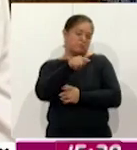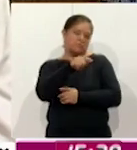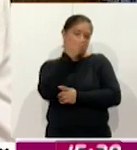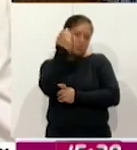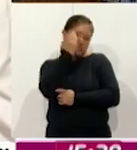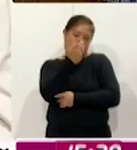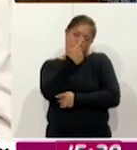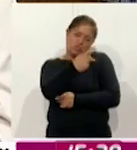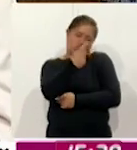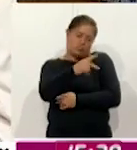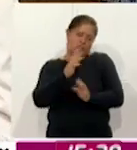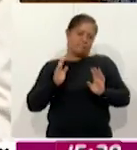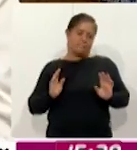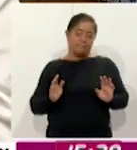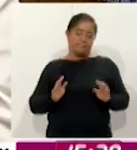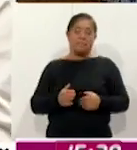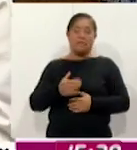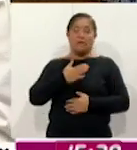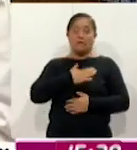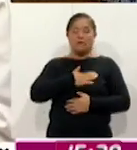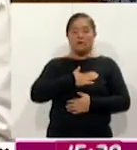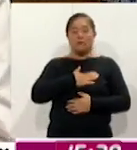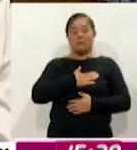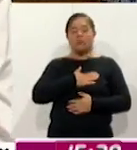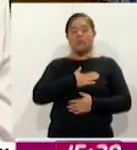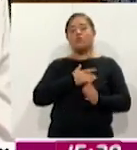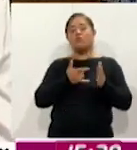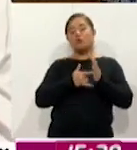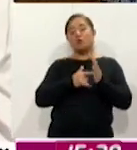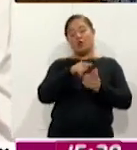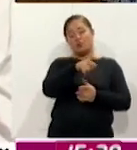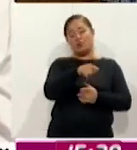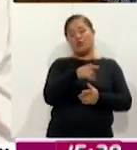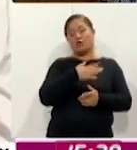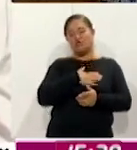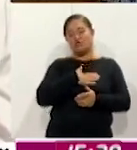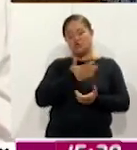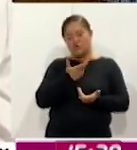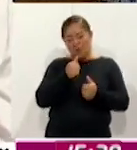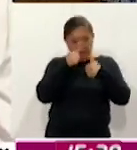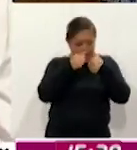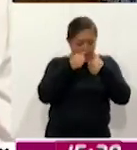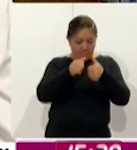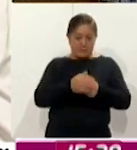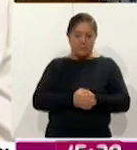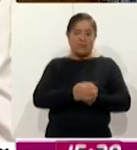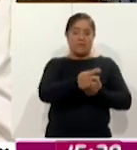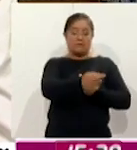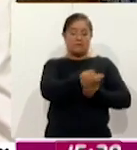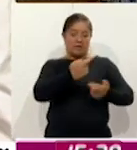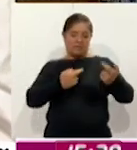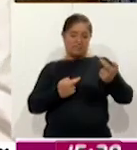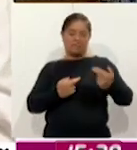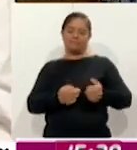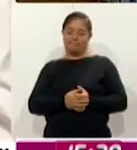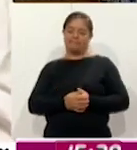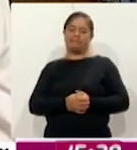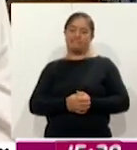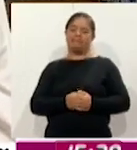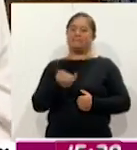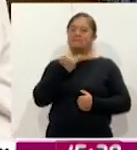en estudiarlo. Porque sí, nosotros dependemos del horario de los educandos. Ah, muy bien, es al revés, digamos. Ajá. Sí, no es como